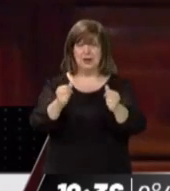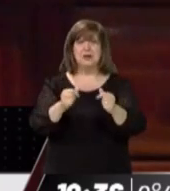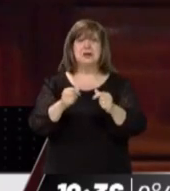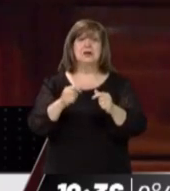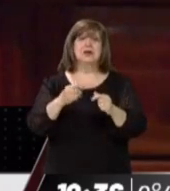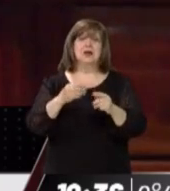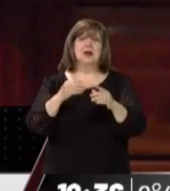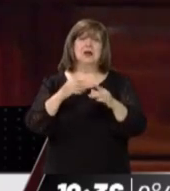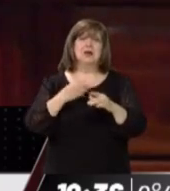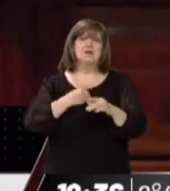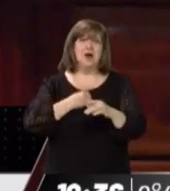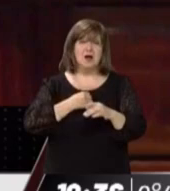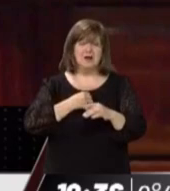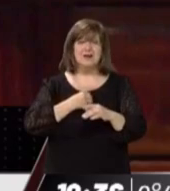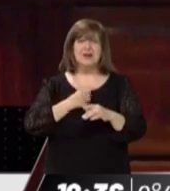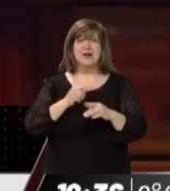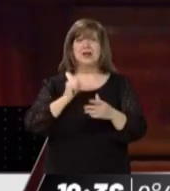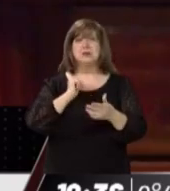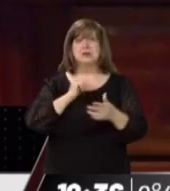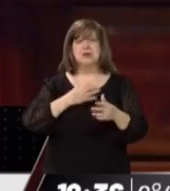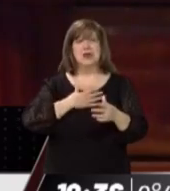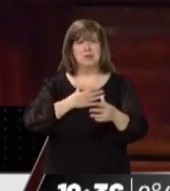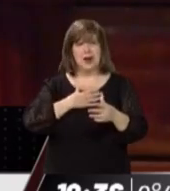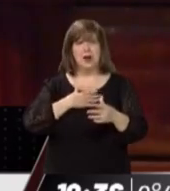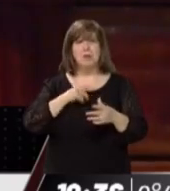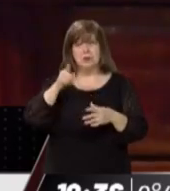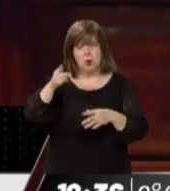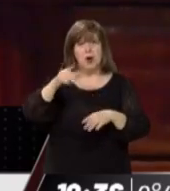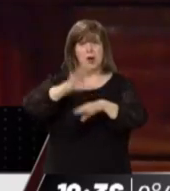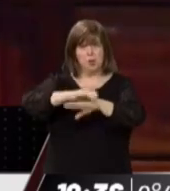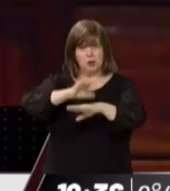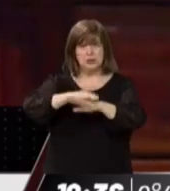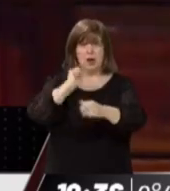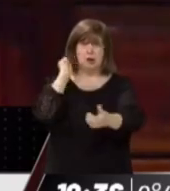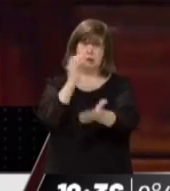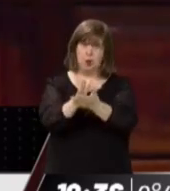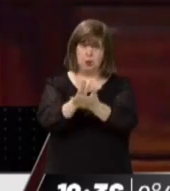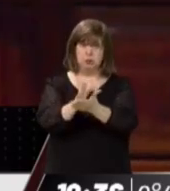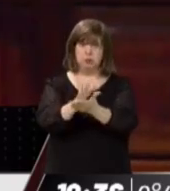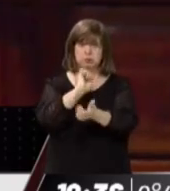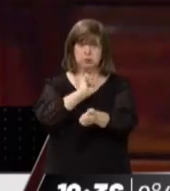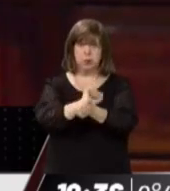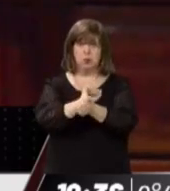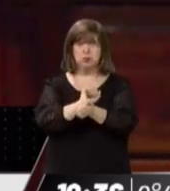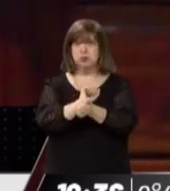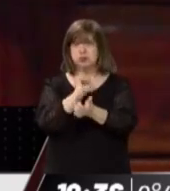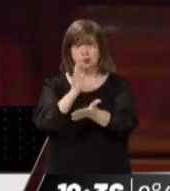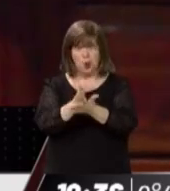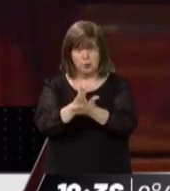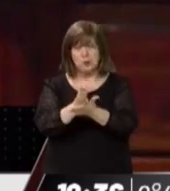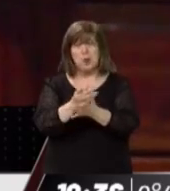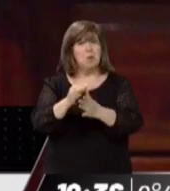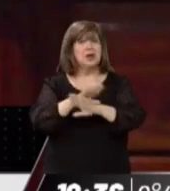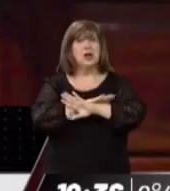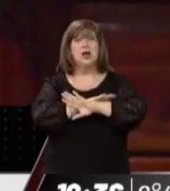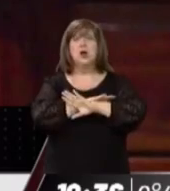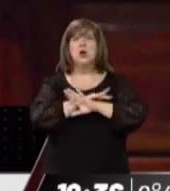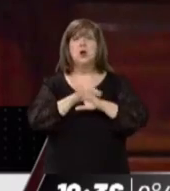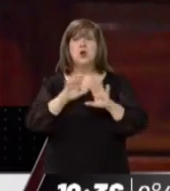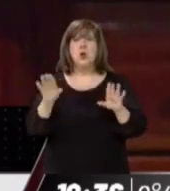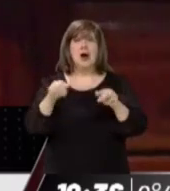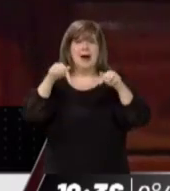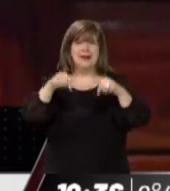esperanzada que todo el kilo hizo mal que pase lo que tenga que pagar porque esto no puede volver a pasar más